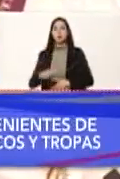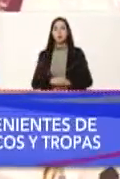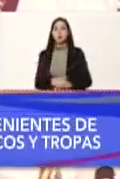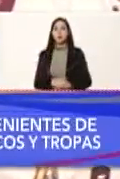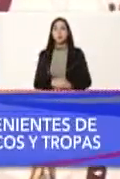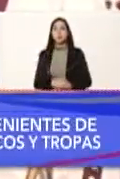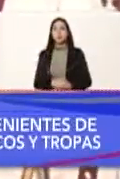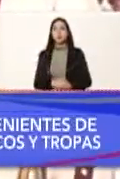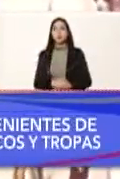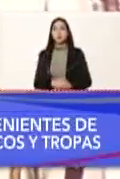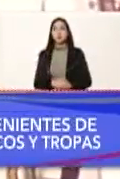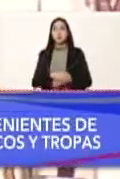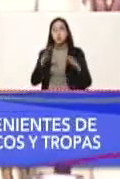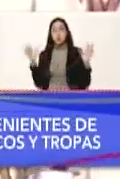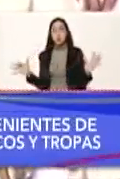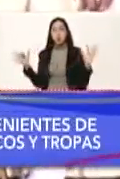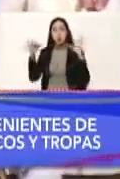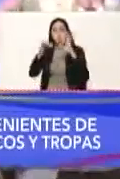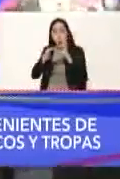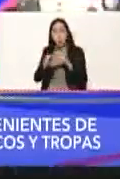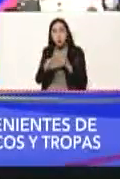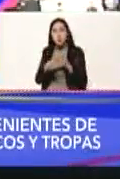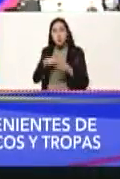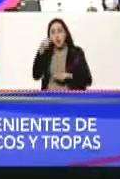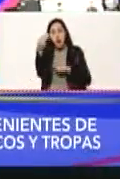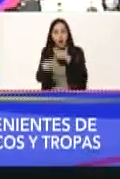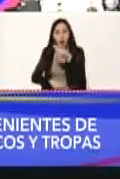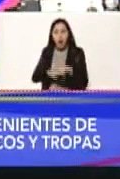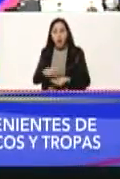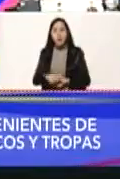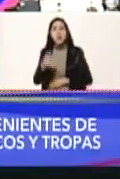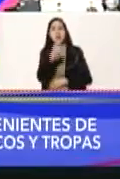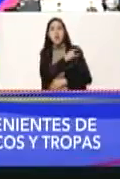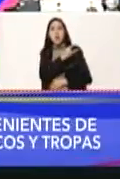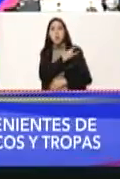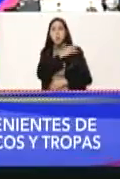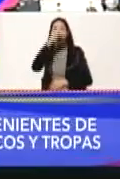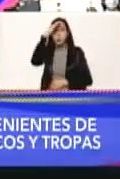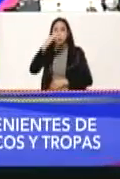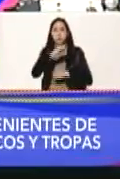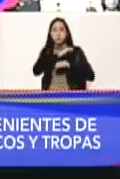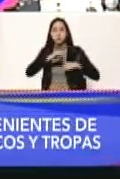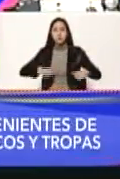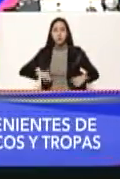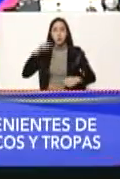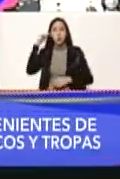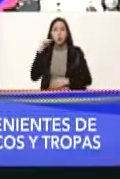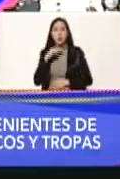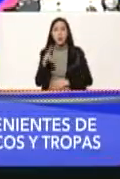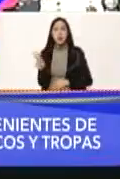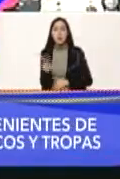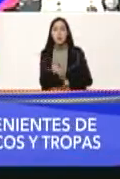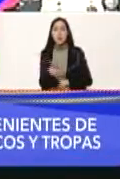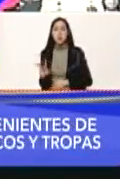que juntas y unidas conforman la Universidad Militar Bolivariana de